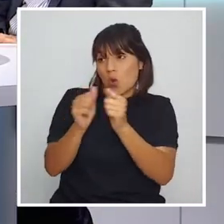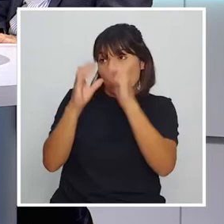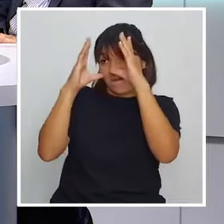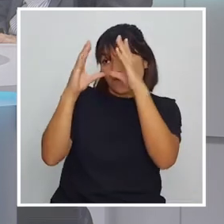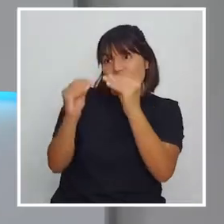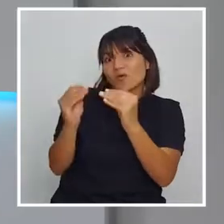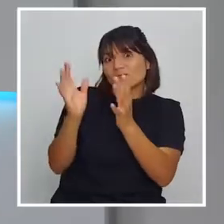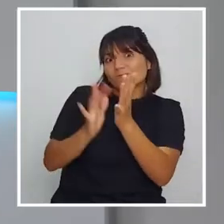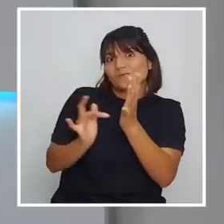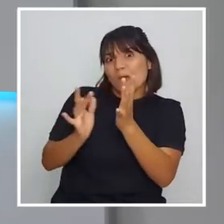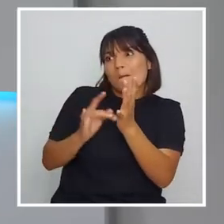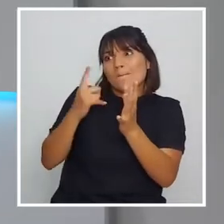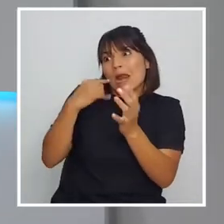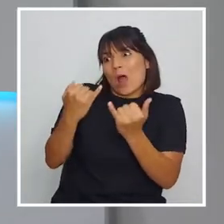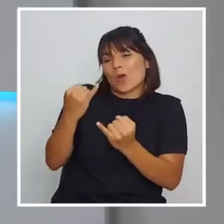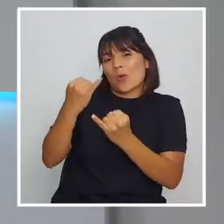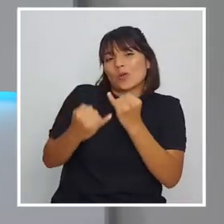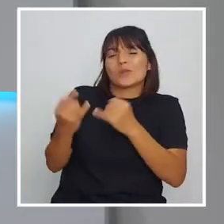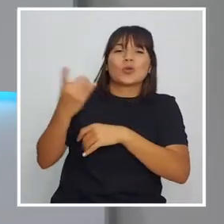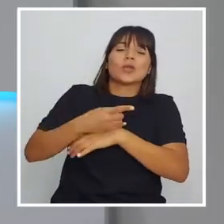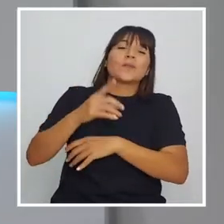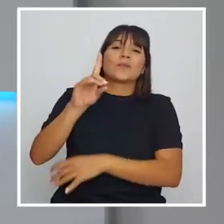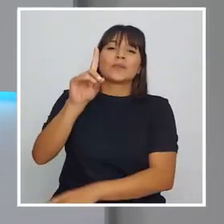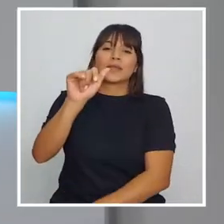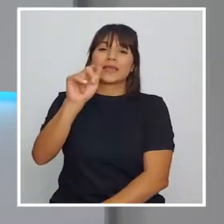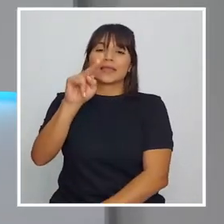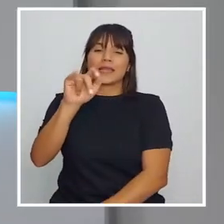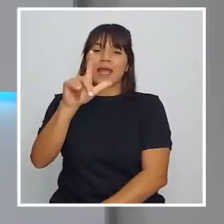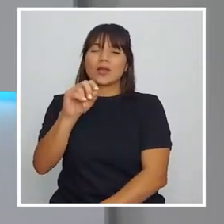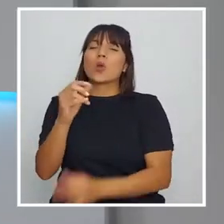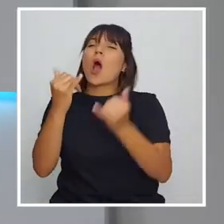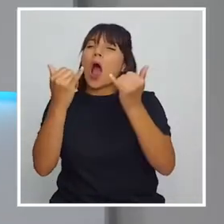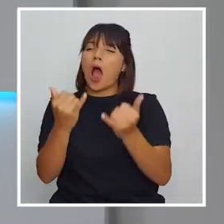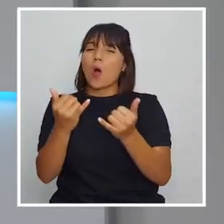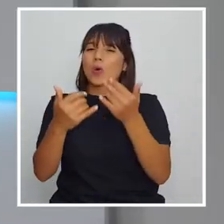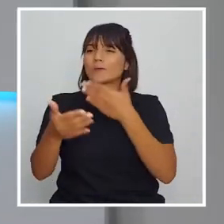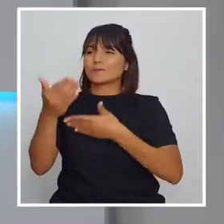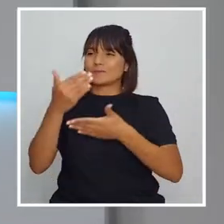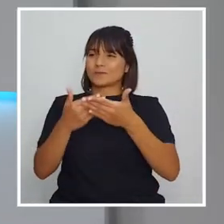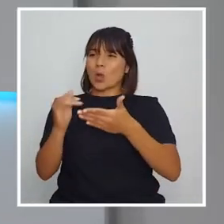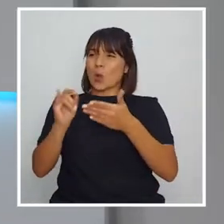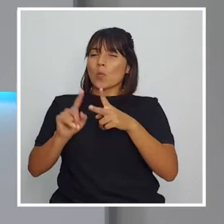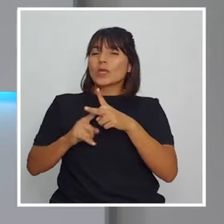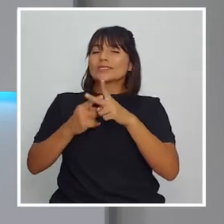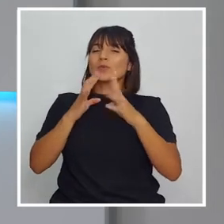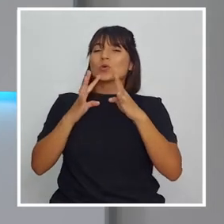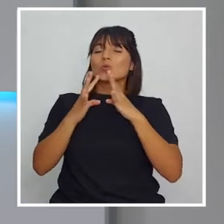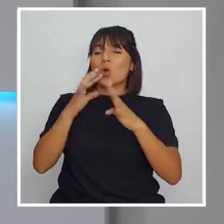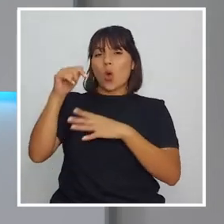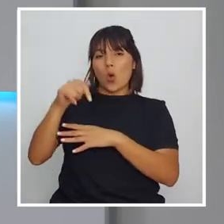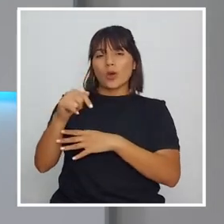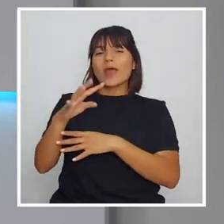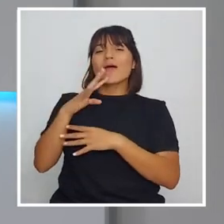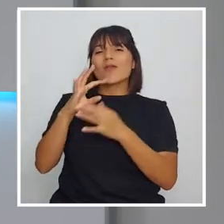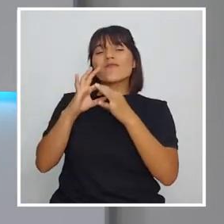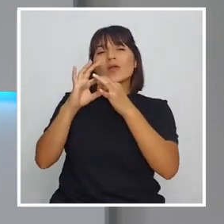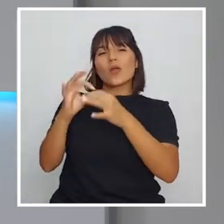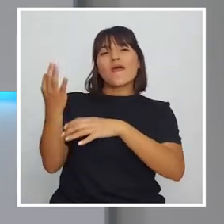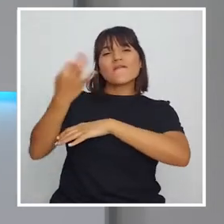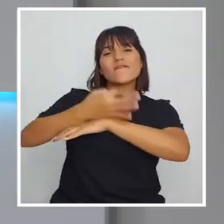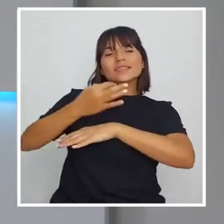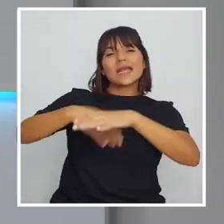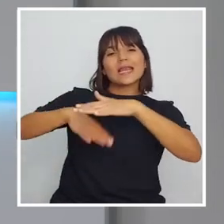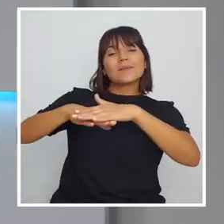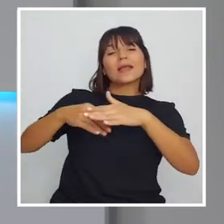días. Don Danilo, regresemos al inicio de la conversación del día de hoy, donde hablábamos del tema de las fechas límites que tienen para pagar el